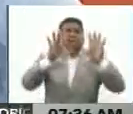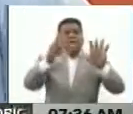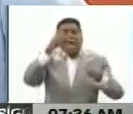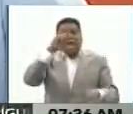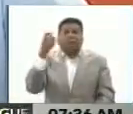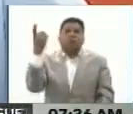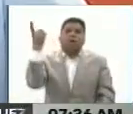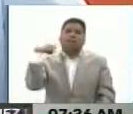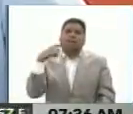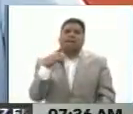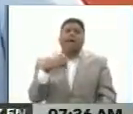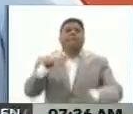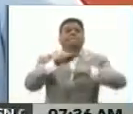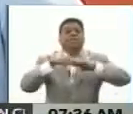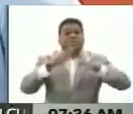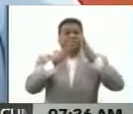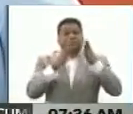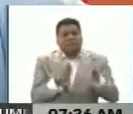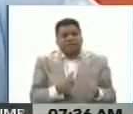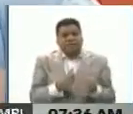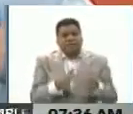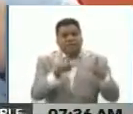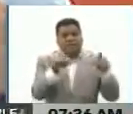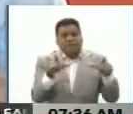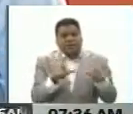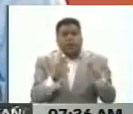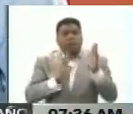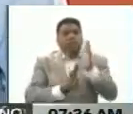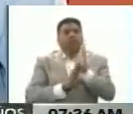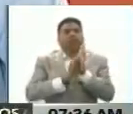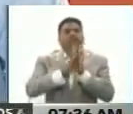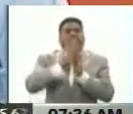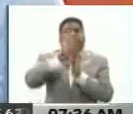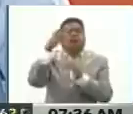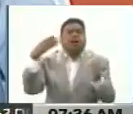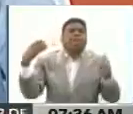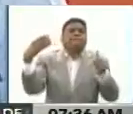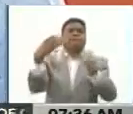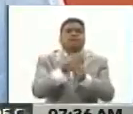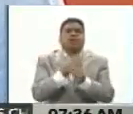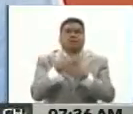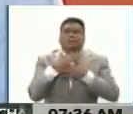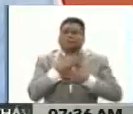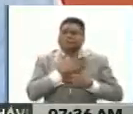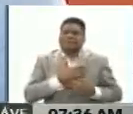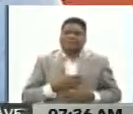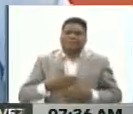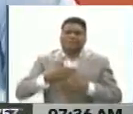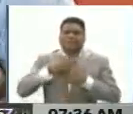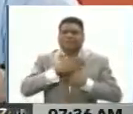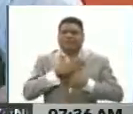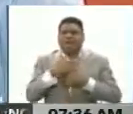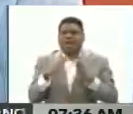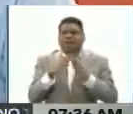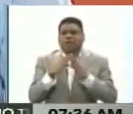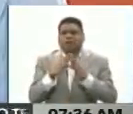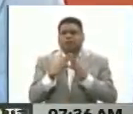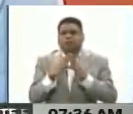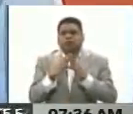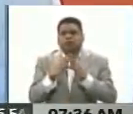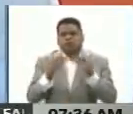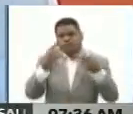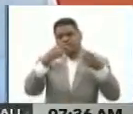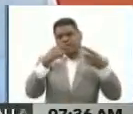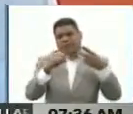Ministerio tiene que crecerse en el sentido de sus políticas para llegar a un alcance que satisfaga las demandas de los cultores y también del pueblo